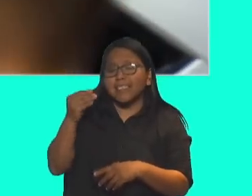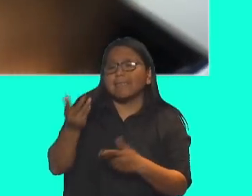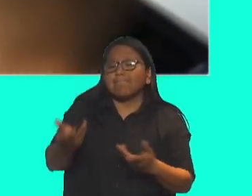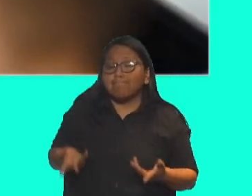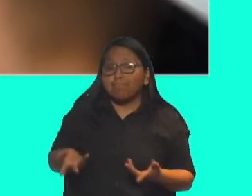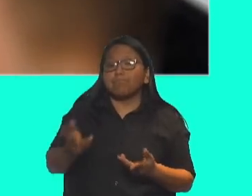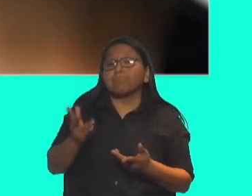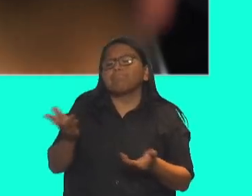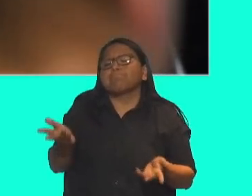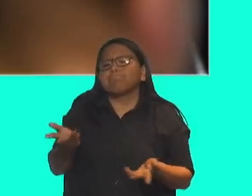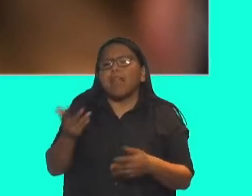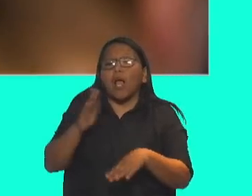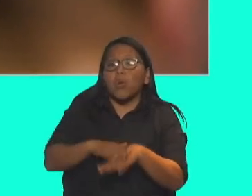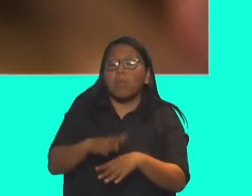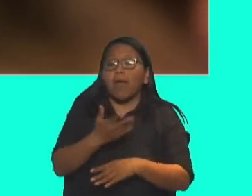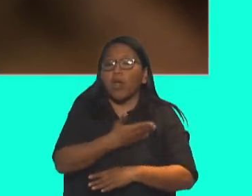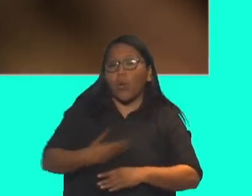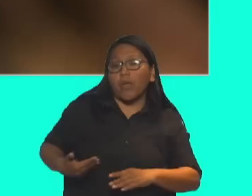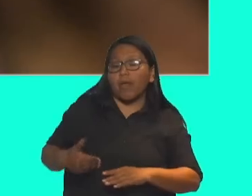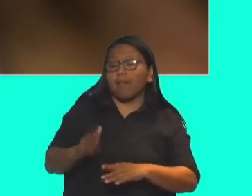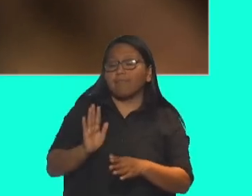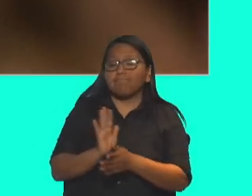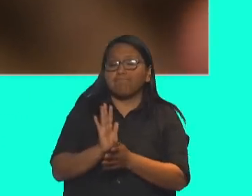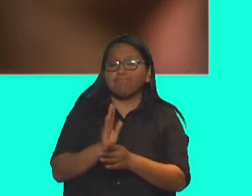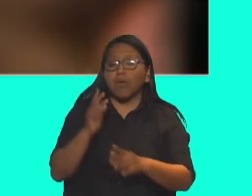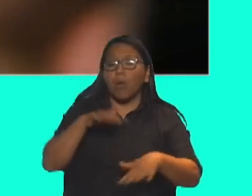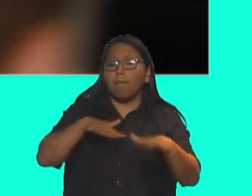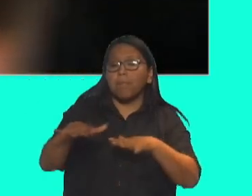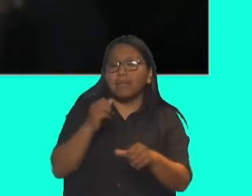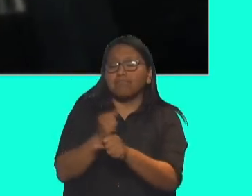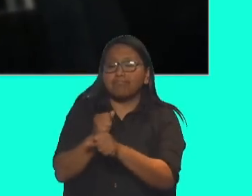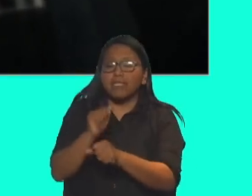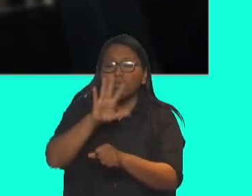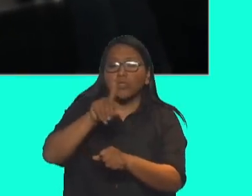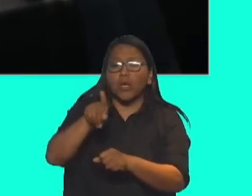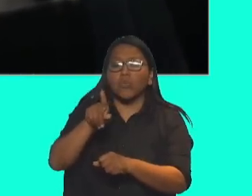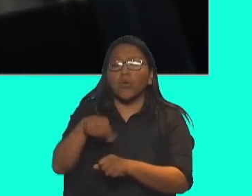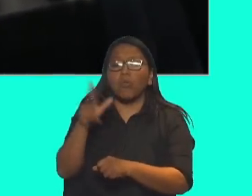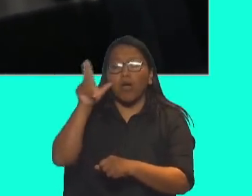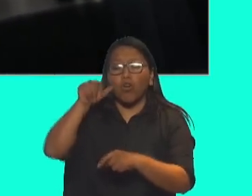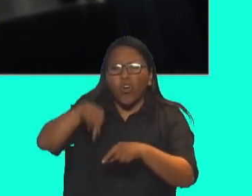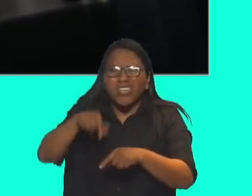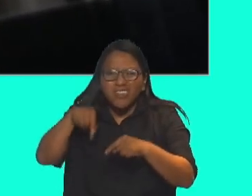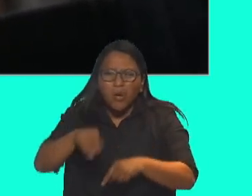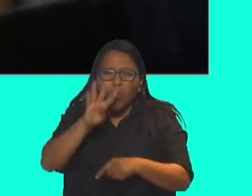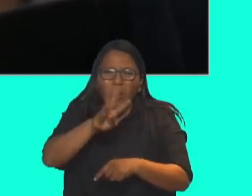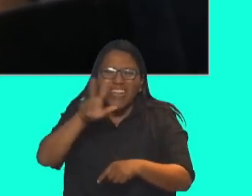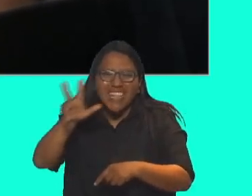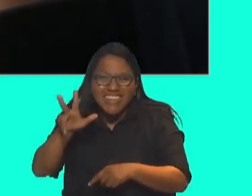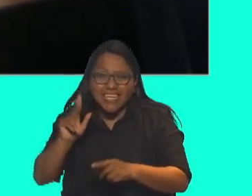haber terminado su gobierno con una participación de los trabajadores del 50 y 1.8 por ciento y también 43 después de